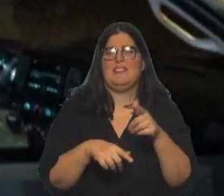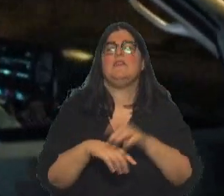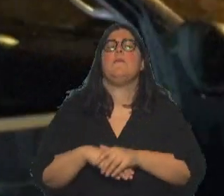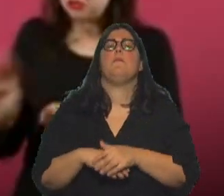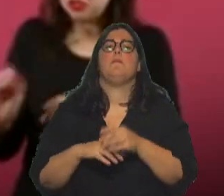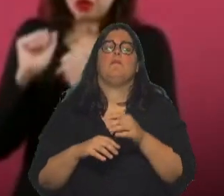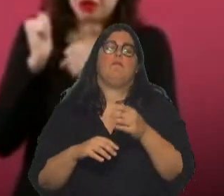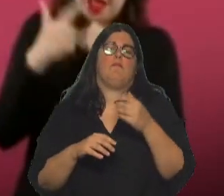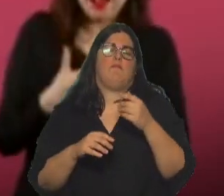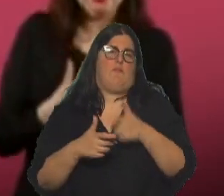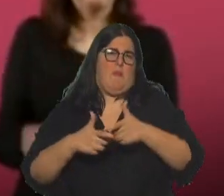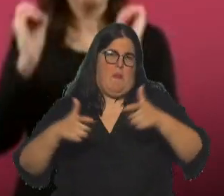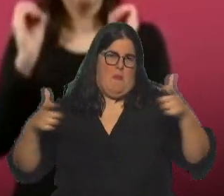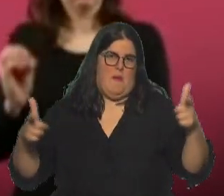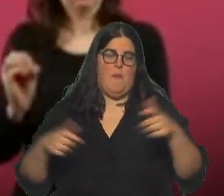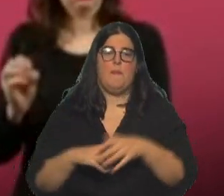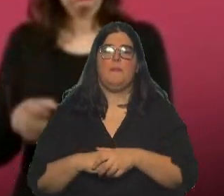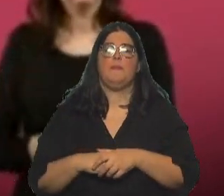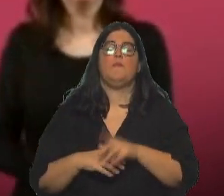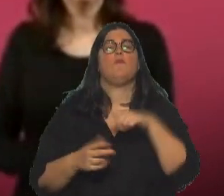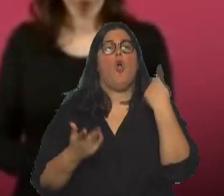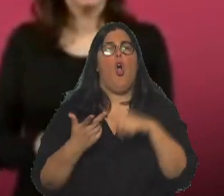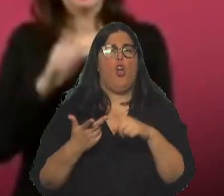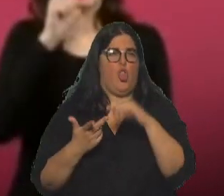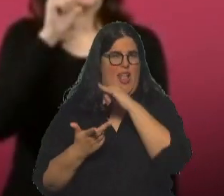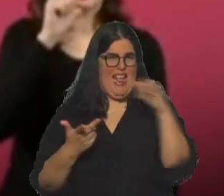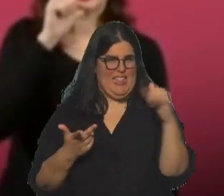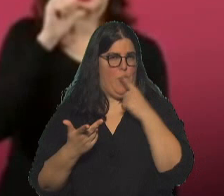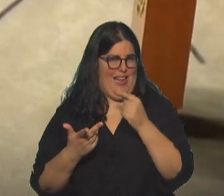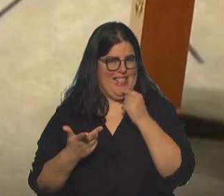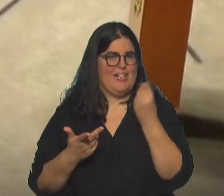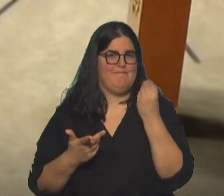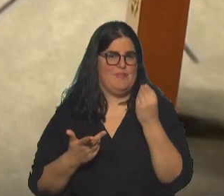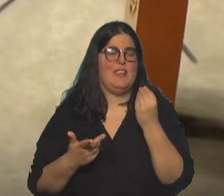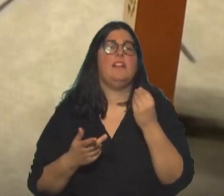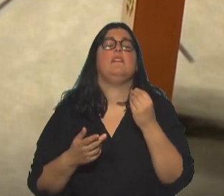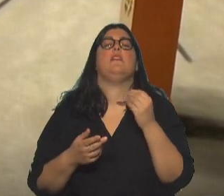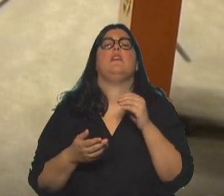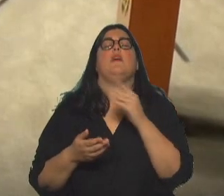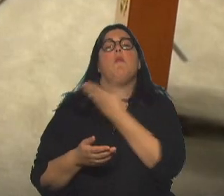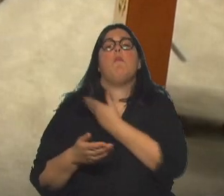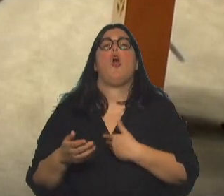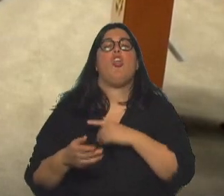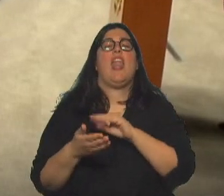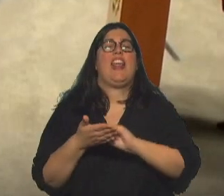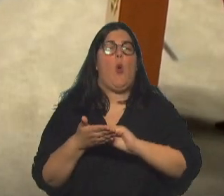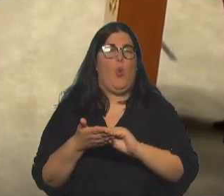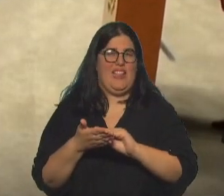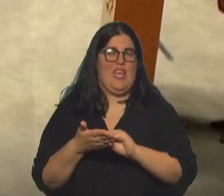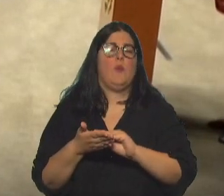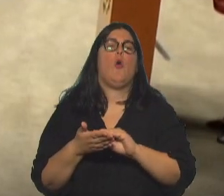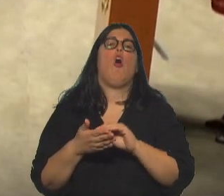2021. Otra de las críticas que golpea a AMLO es la concentración de poder del Ejecutivo, limitando las autonomías de los